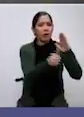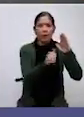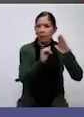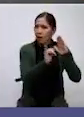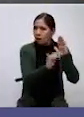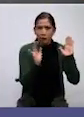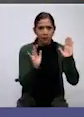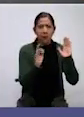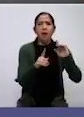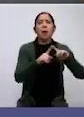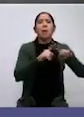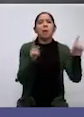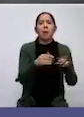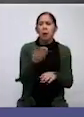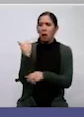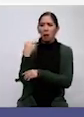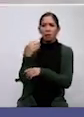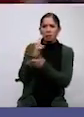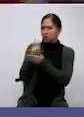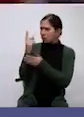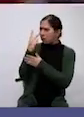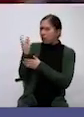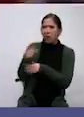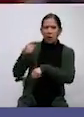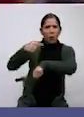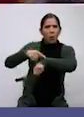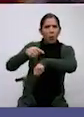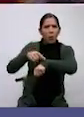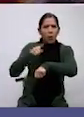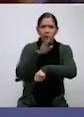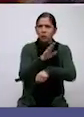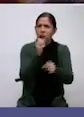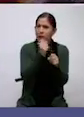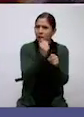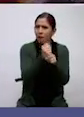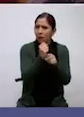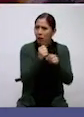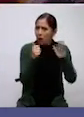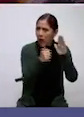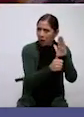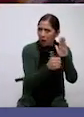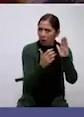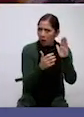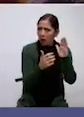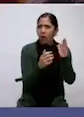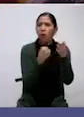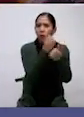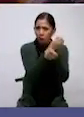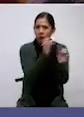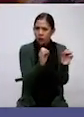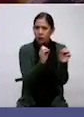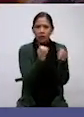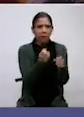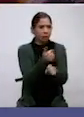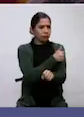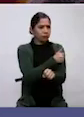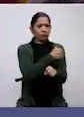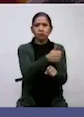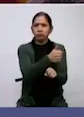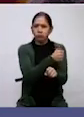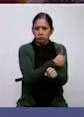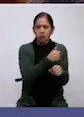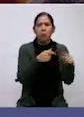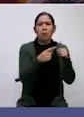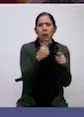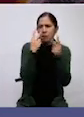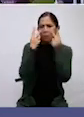sorprendido haciendo deporte en horario laboral. En lugar de estar trabajando, esté jugando en horarios de oficina, en las redes sociales